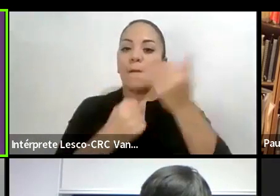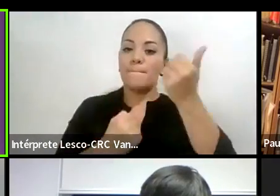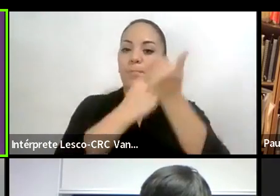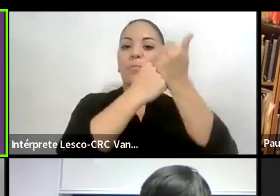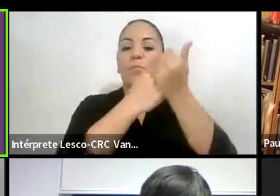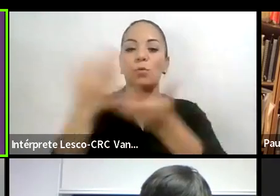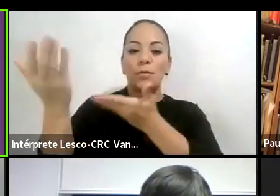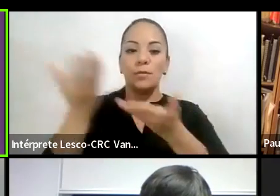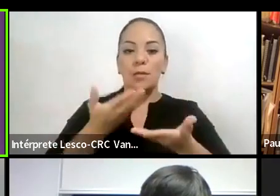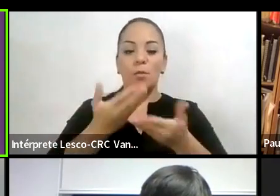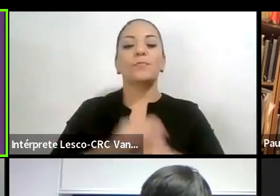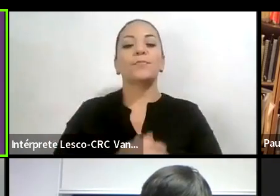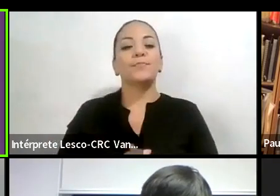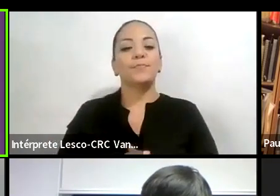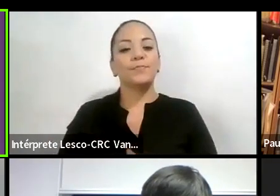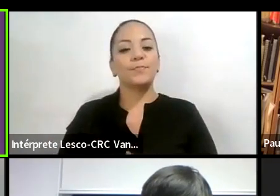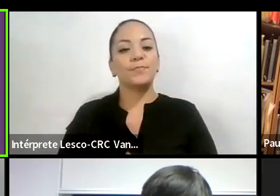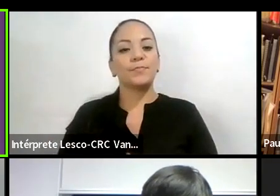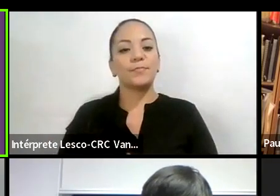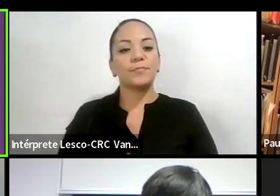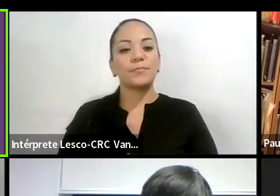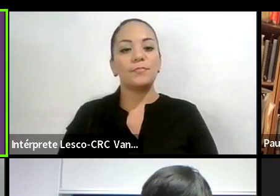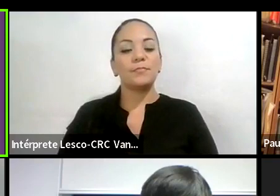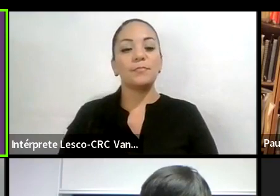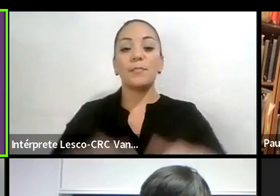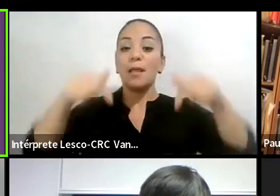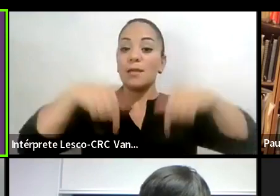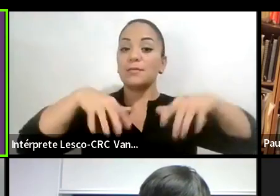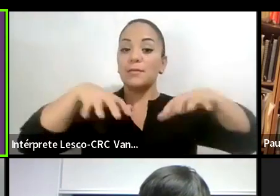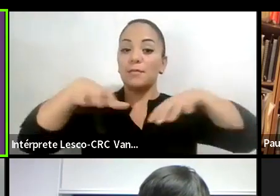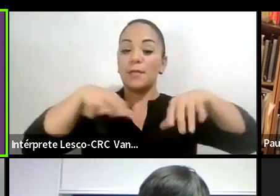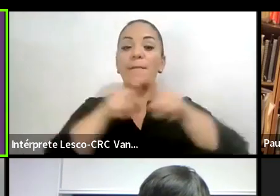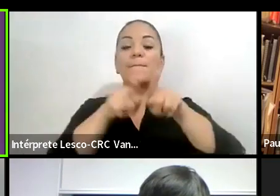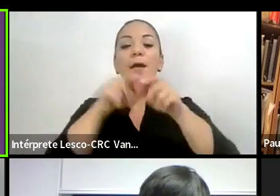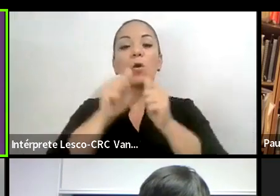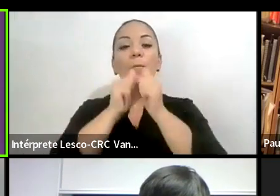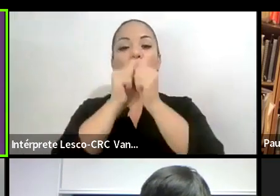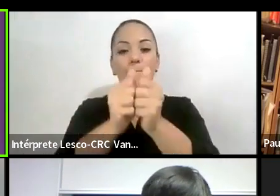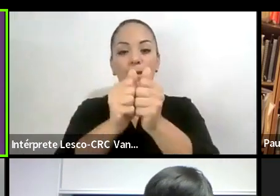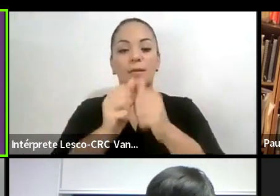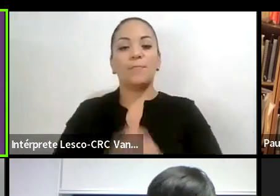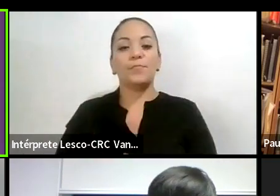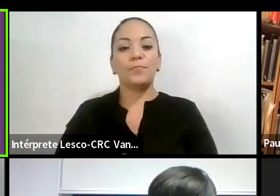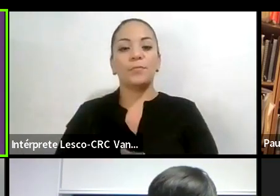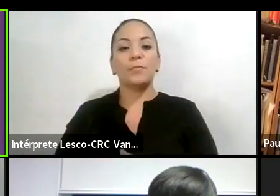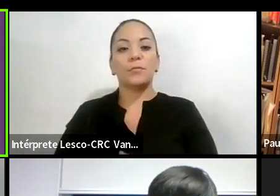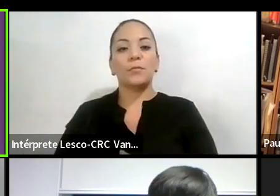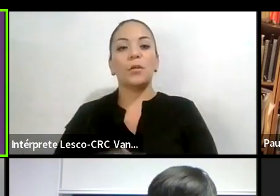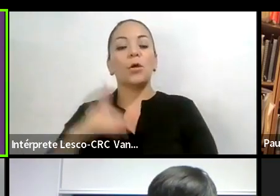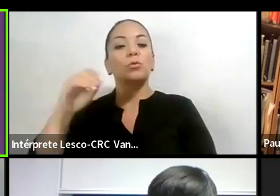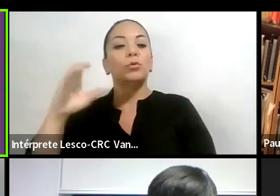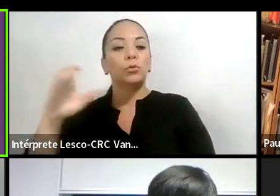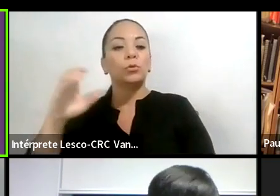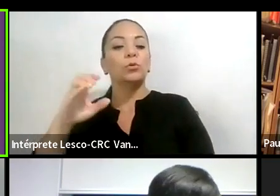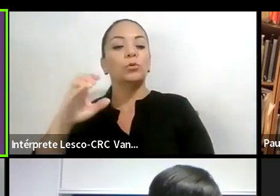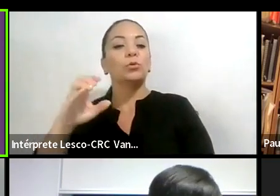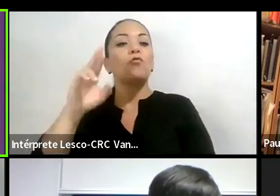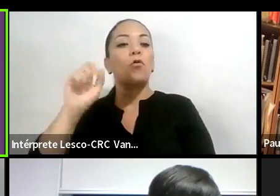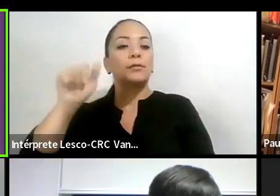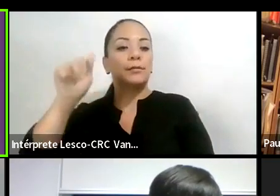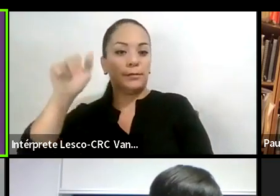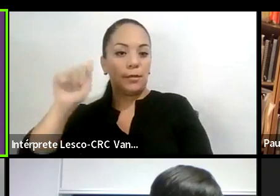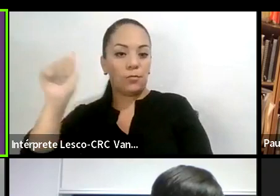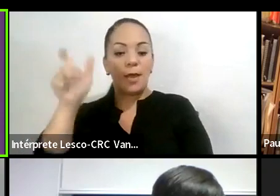a la articulación. En esta actividad también nos acompaña la doctora Roxana Arroyo. Ella